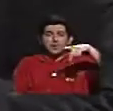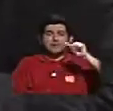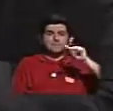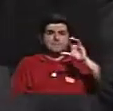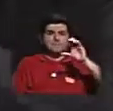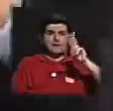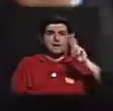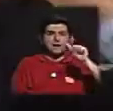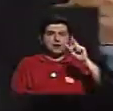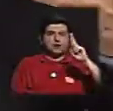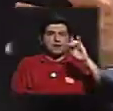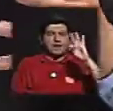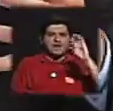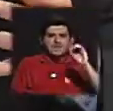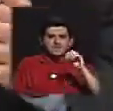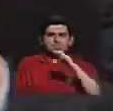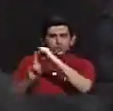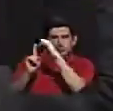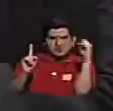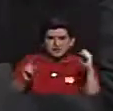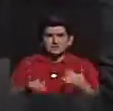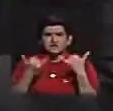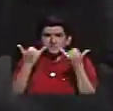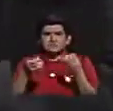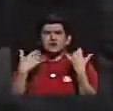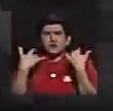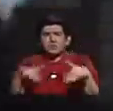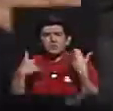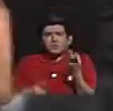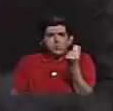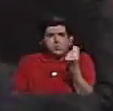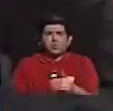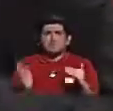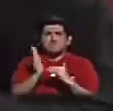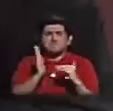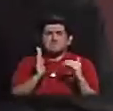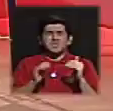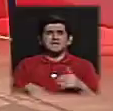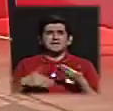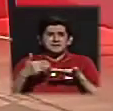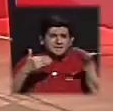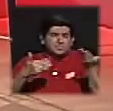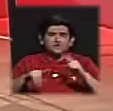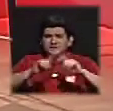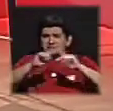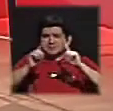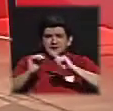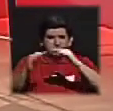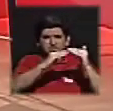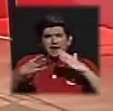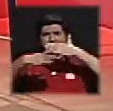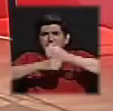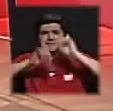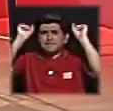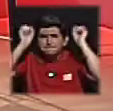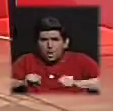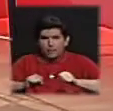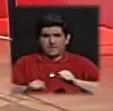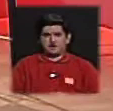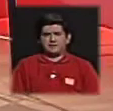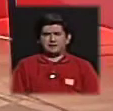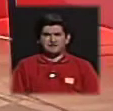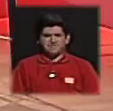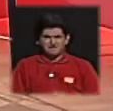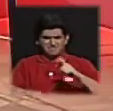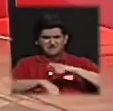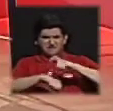Siquirres, sí, cuando hay esta cantidad de fondos con los que se podrían hacer miles de cosas en muchas comunidades. ¿Cuánto tiempo más